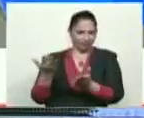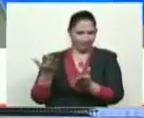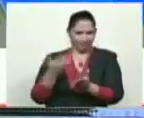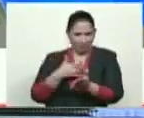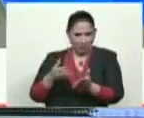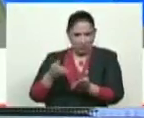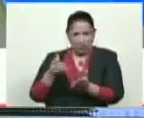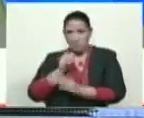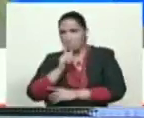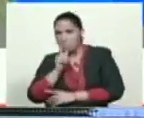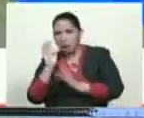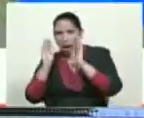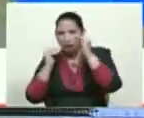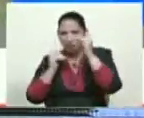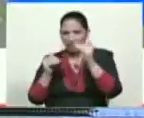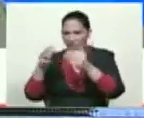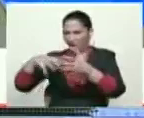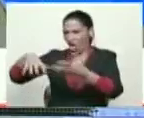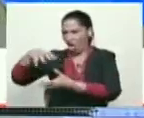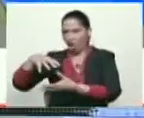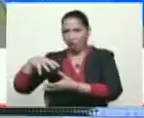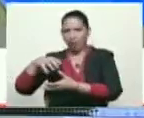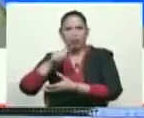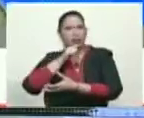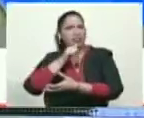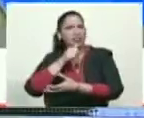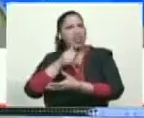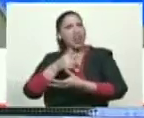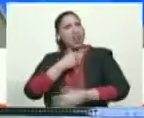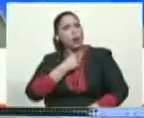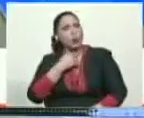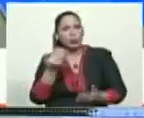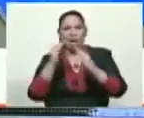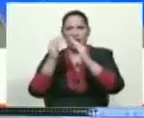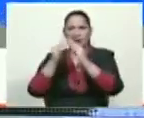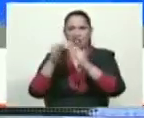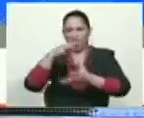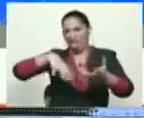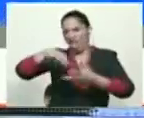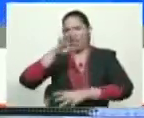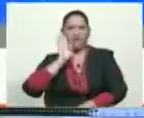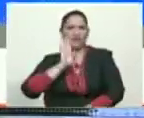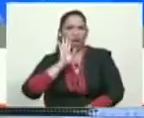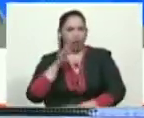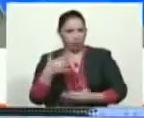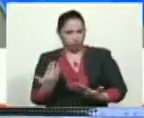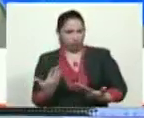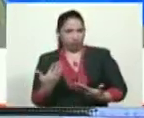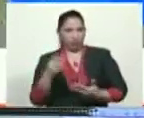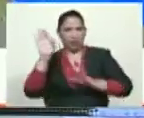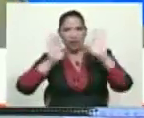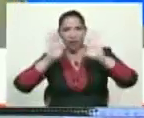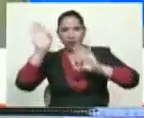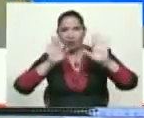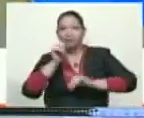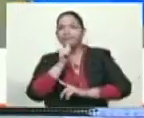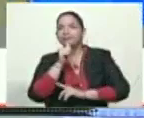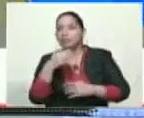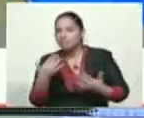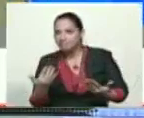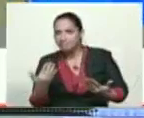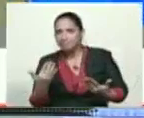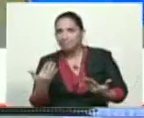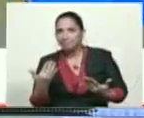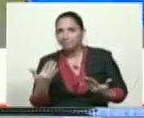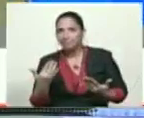atendida desarreglada quien que levante la mano a quien le gusta tener su casa fea quien levanta la mano para